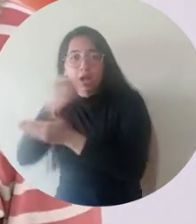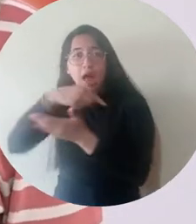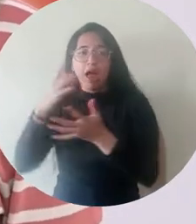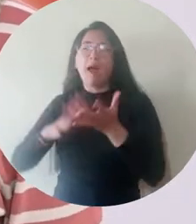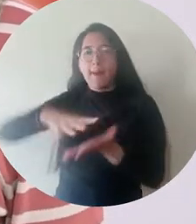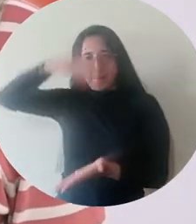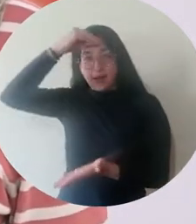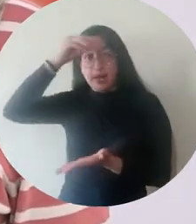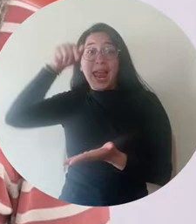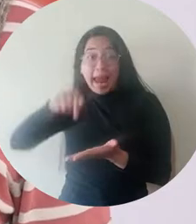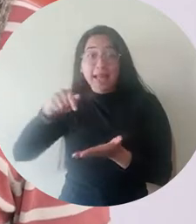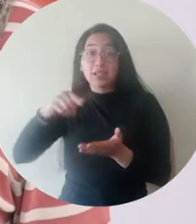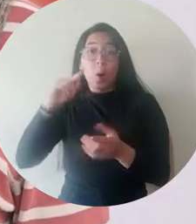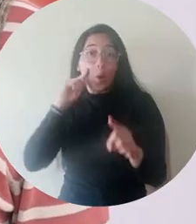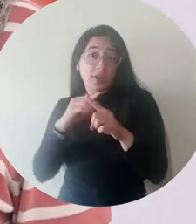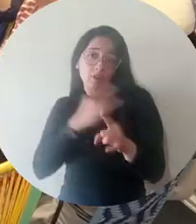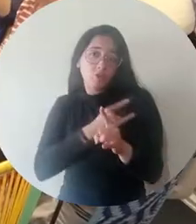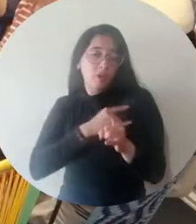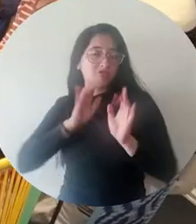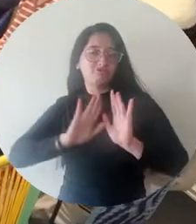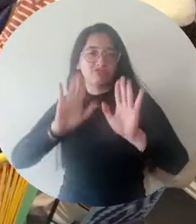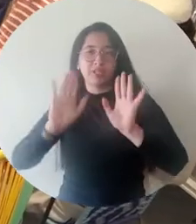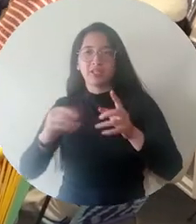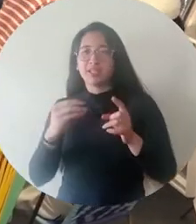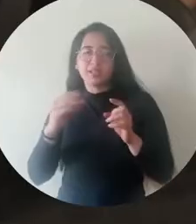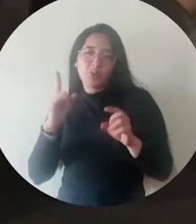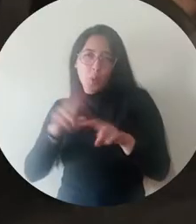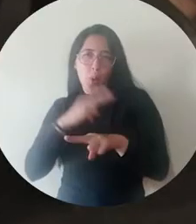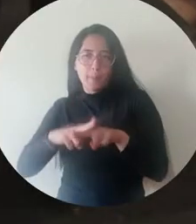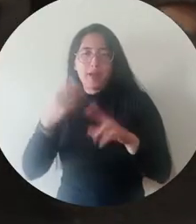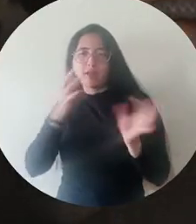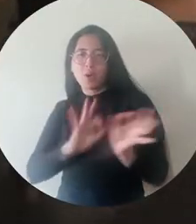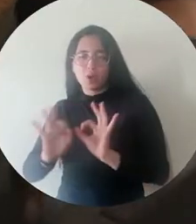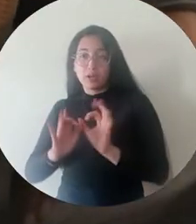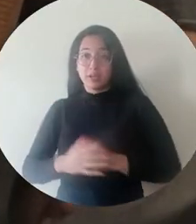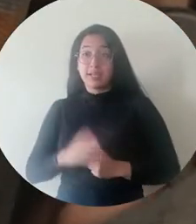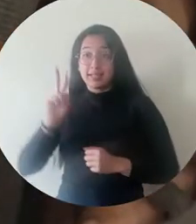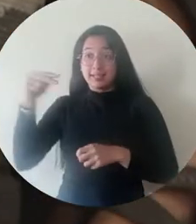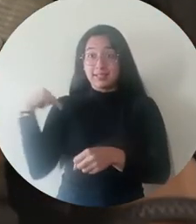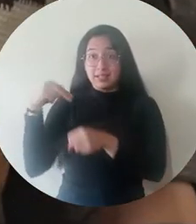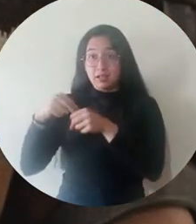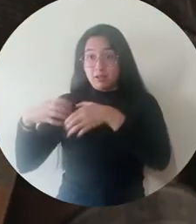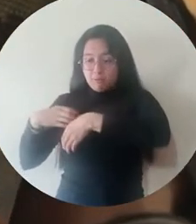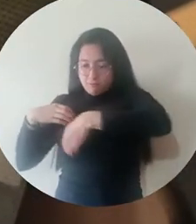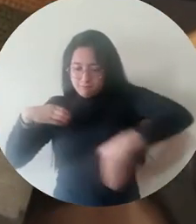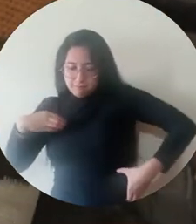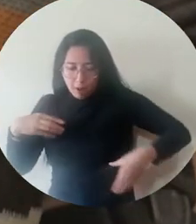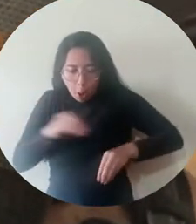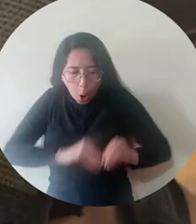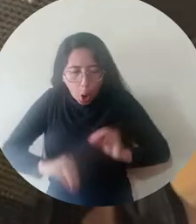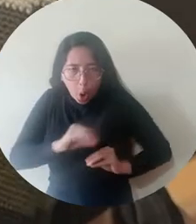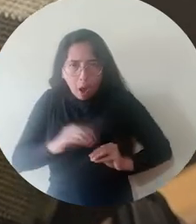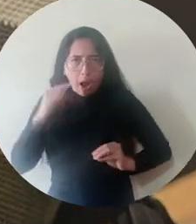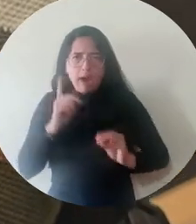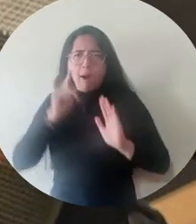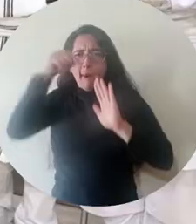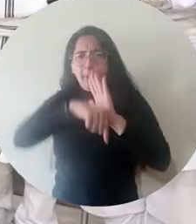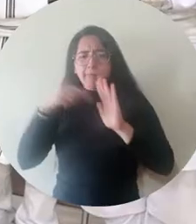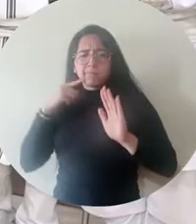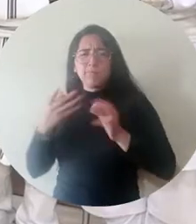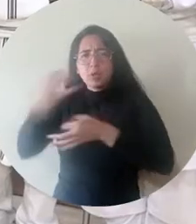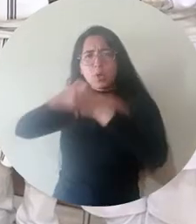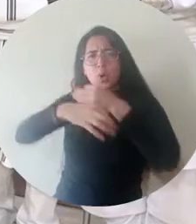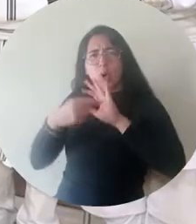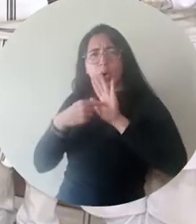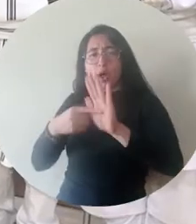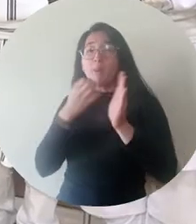what a university is all about. Los tejidos de las mochilas elaboradas por arhuacos tienen una profunda representación espiritual a través